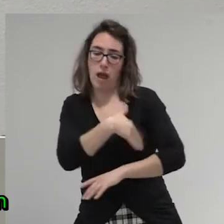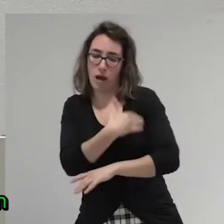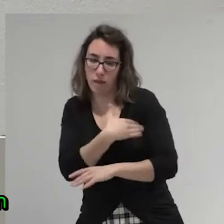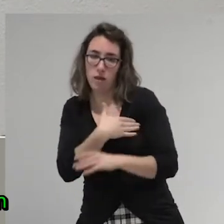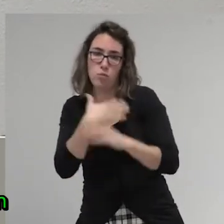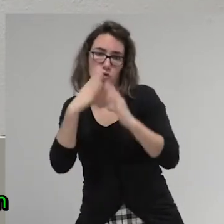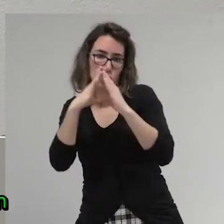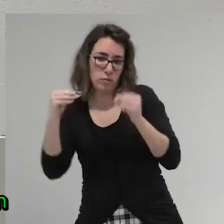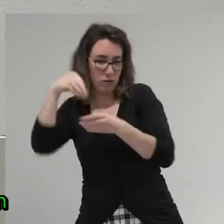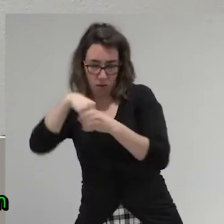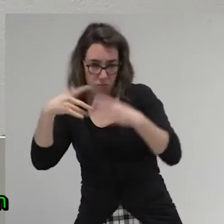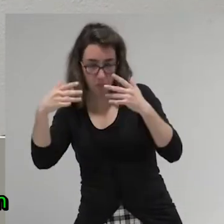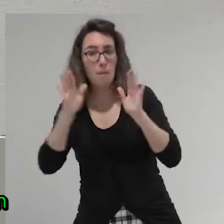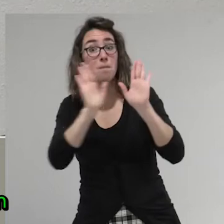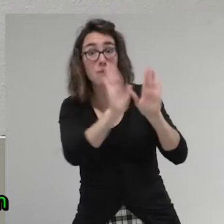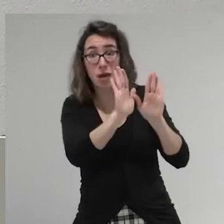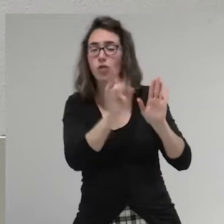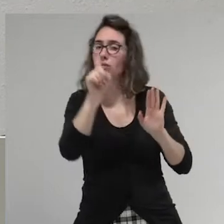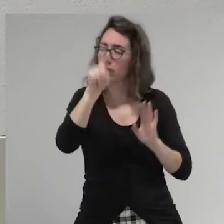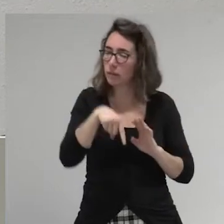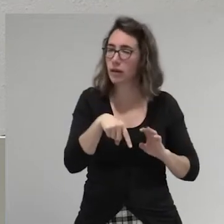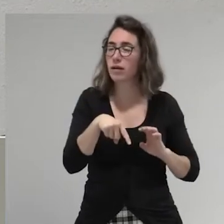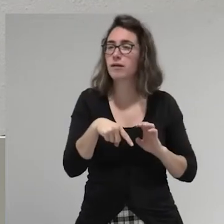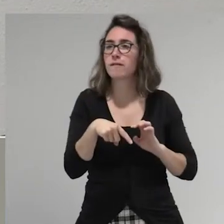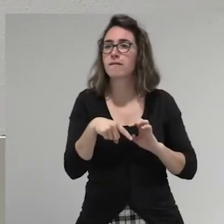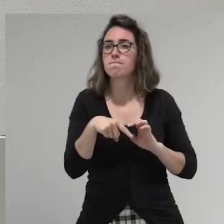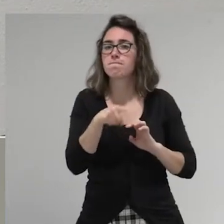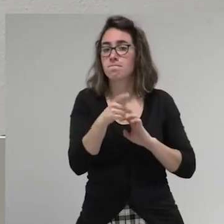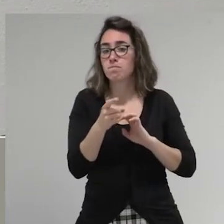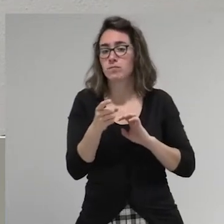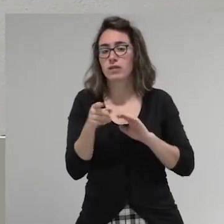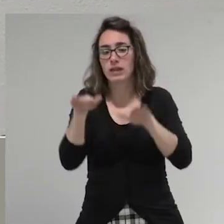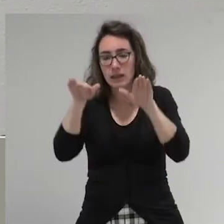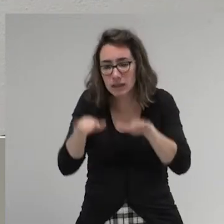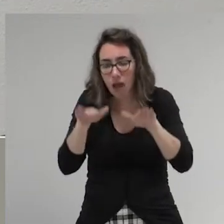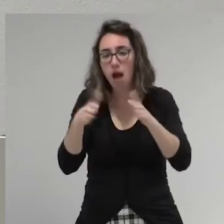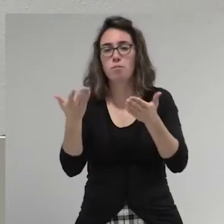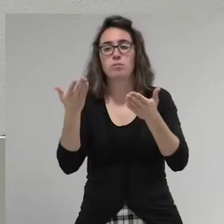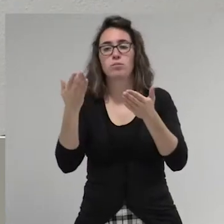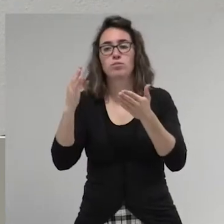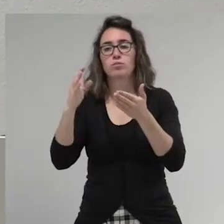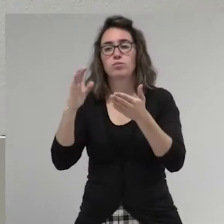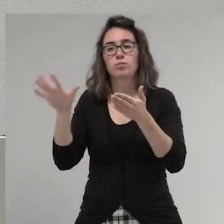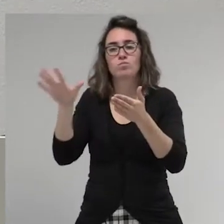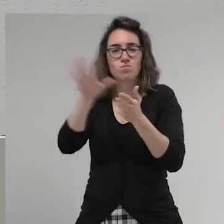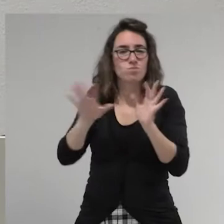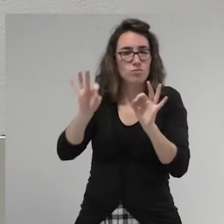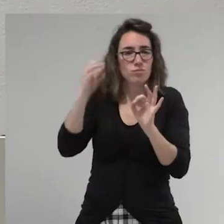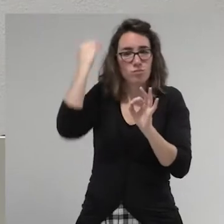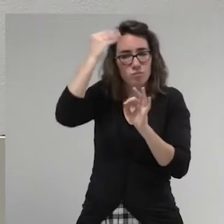pero a su vez tenemos una producción sobre lo que es el Islam, el Moro o el mundo musulmán,